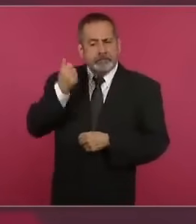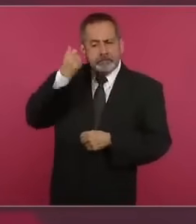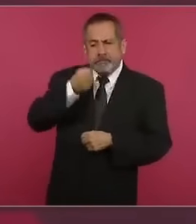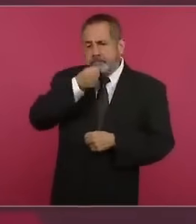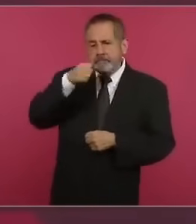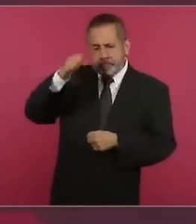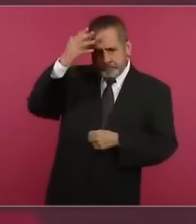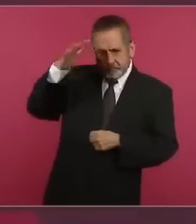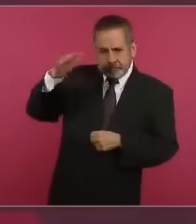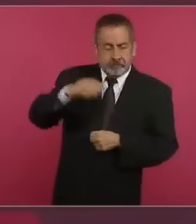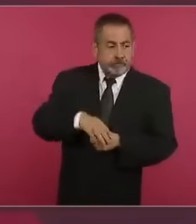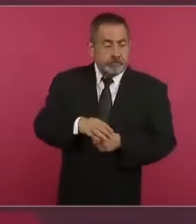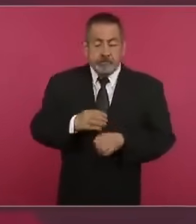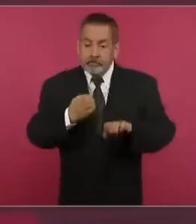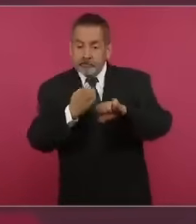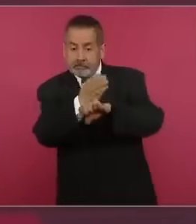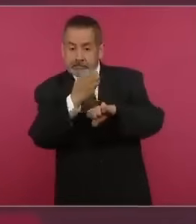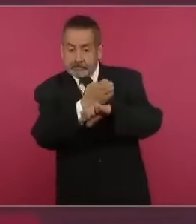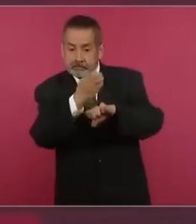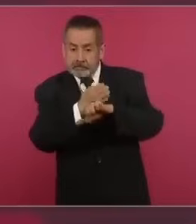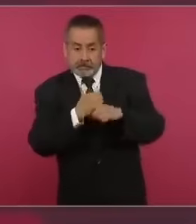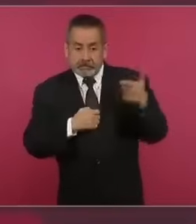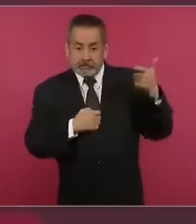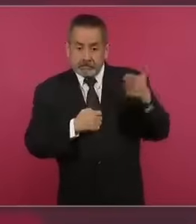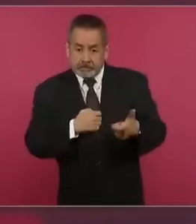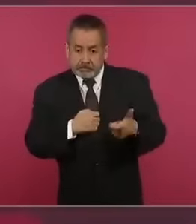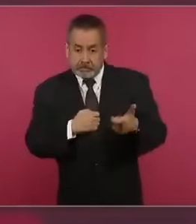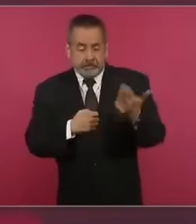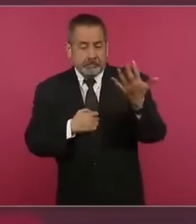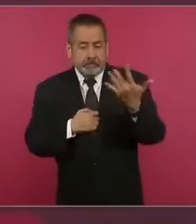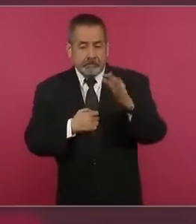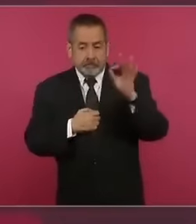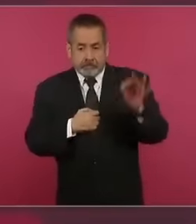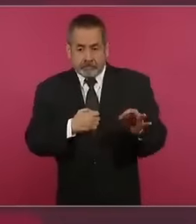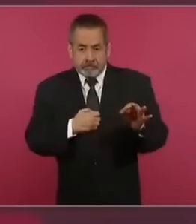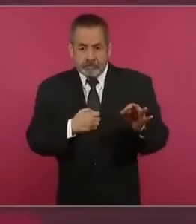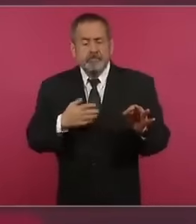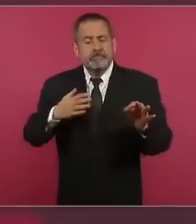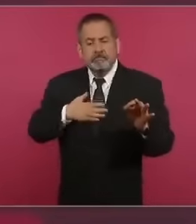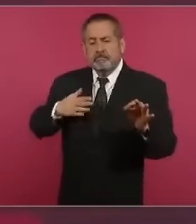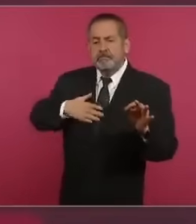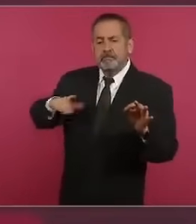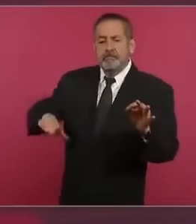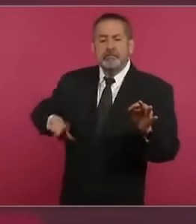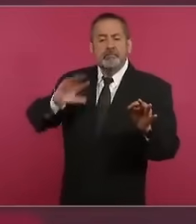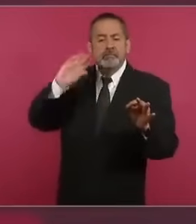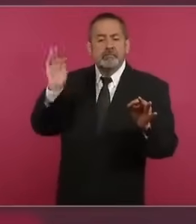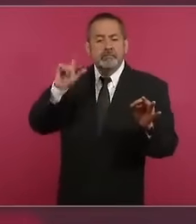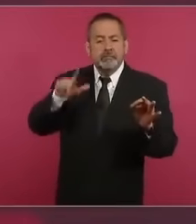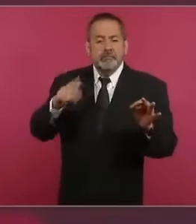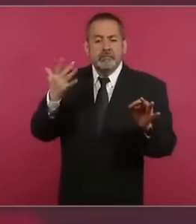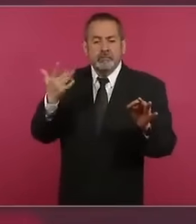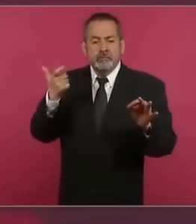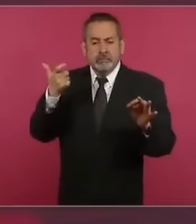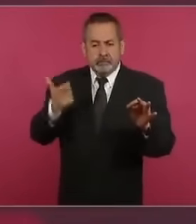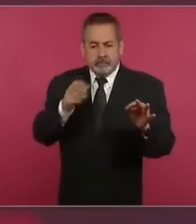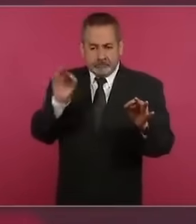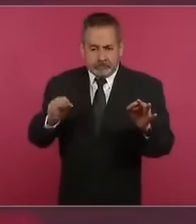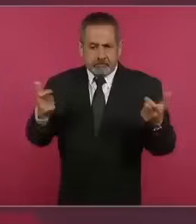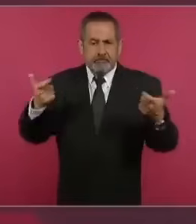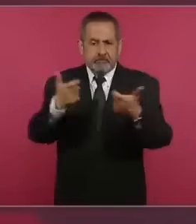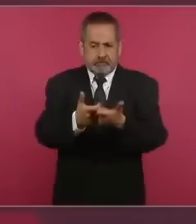aportamos el otro 50%, y ya hay estados hoy en donde la pensión